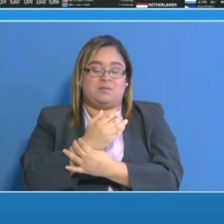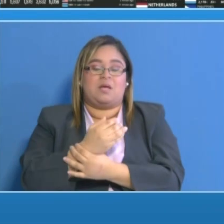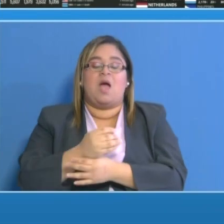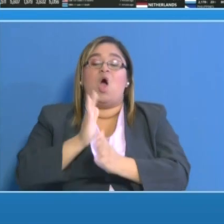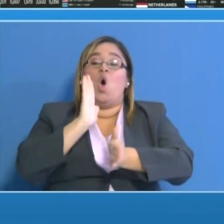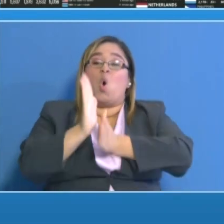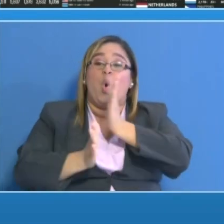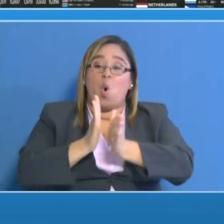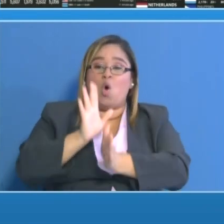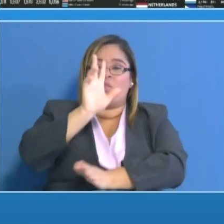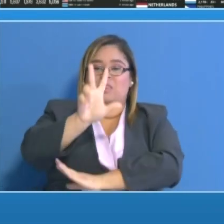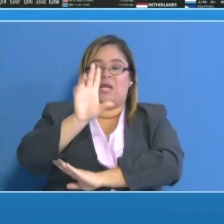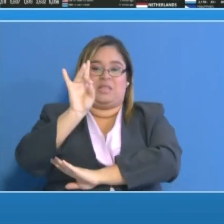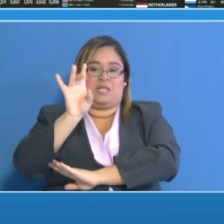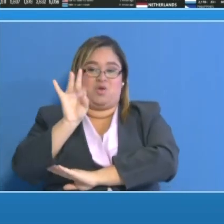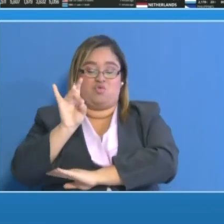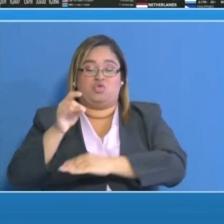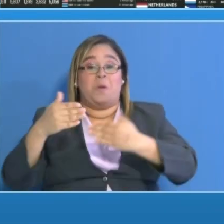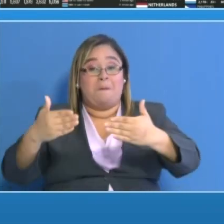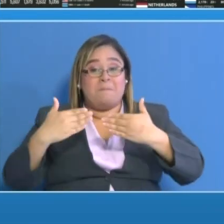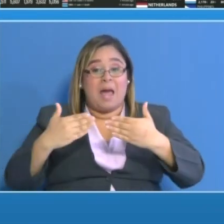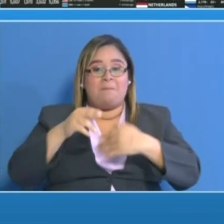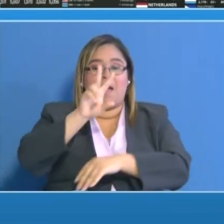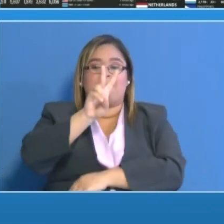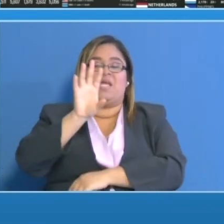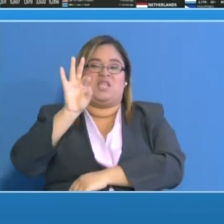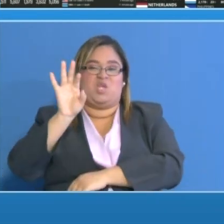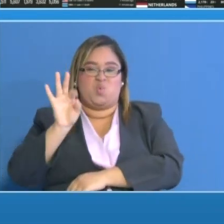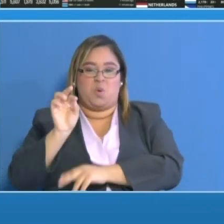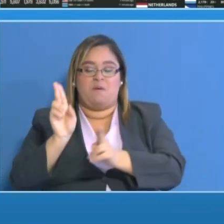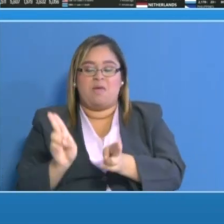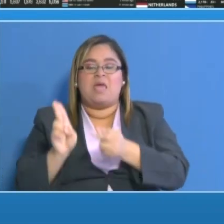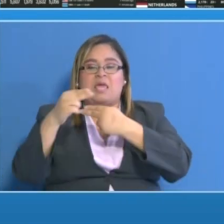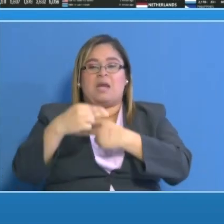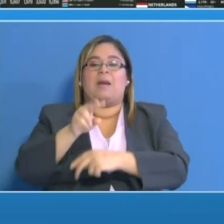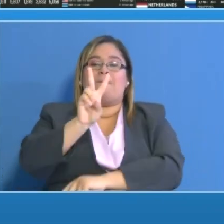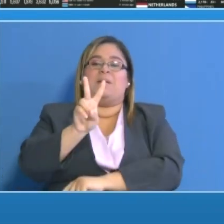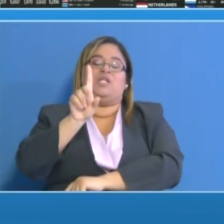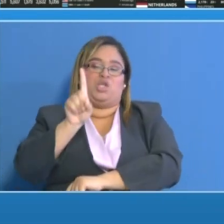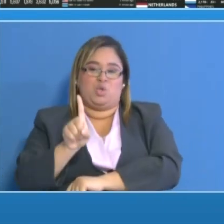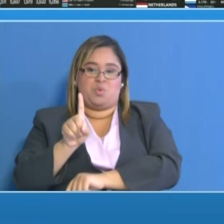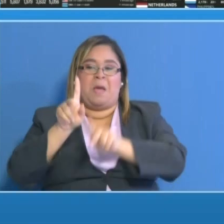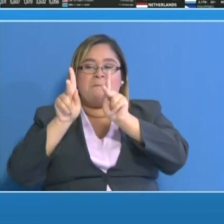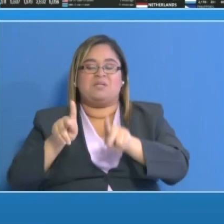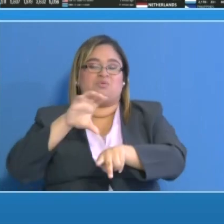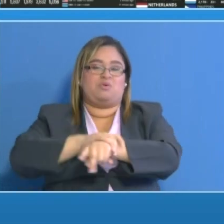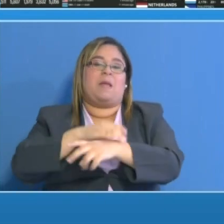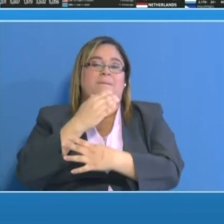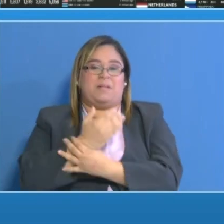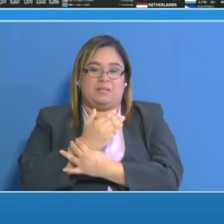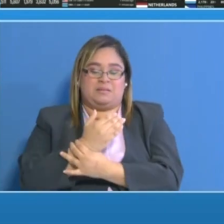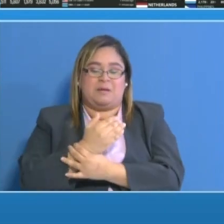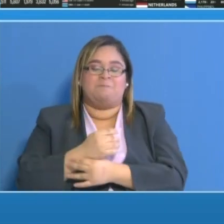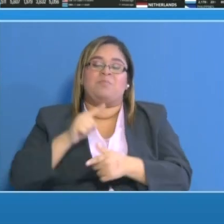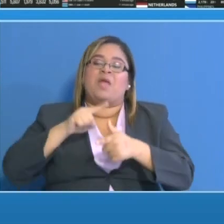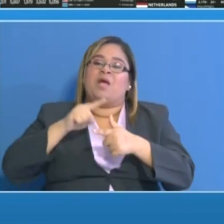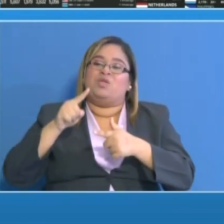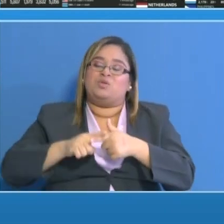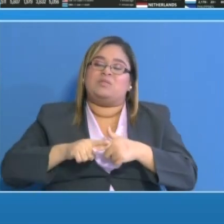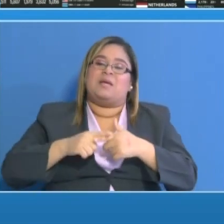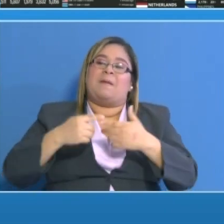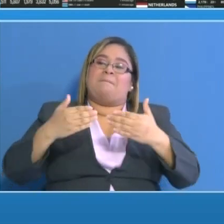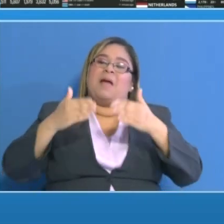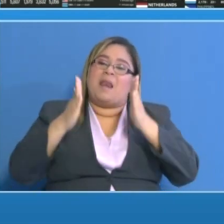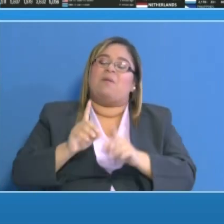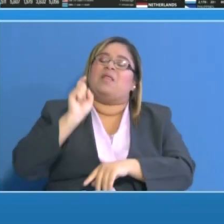38, Panamá, 29 y Herrera, 21. Señores, tenemos que cooperar y